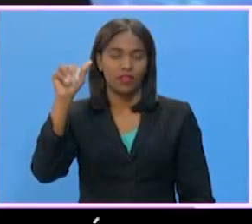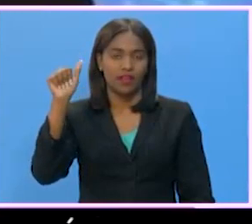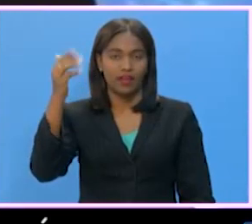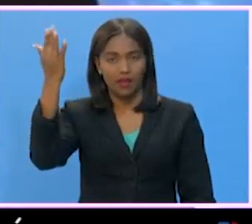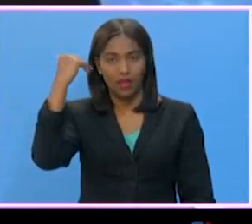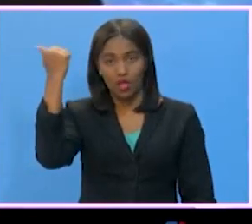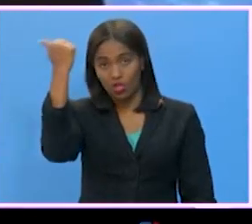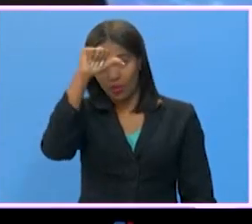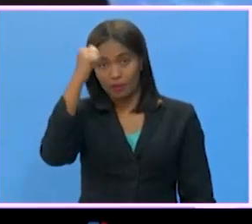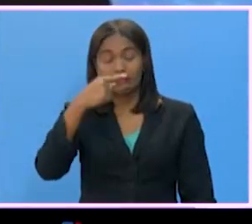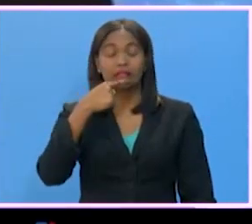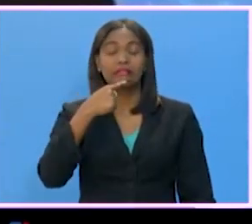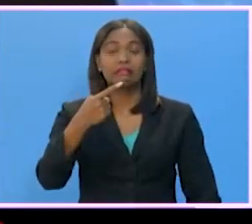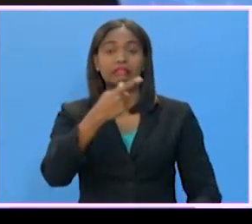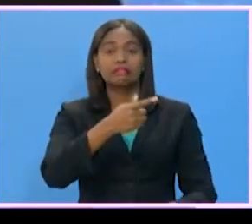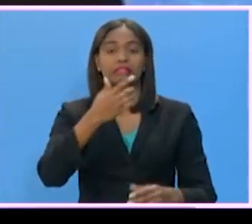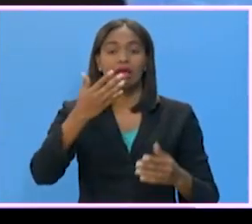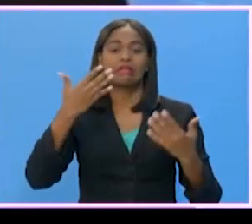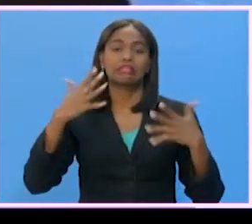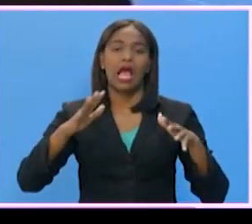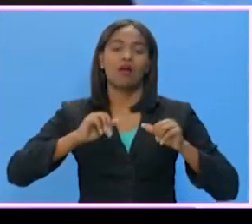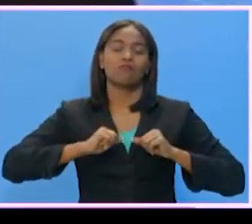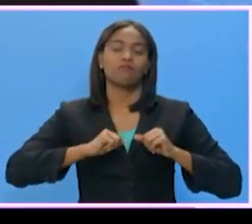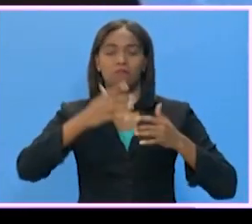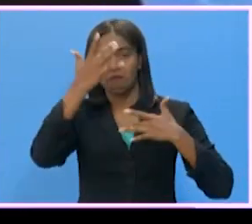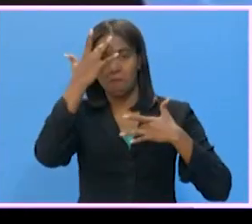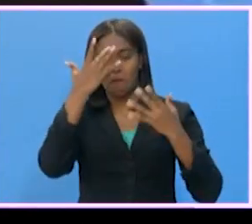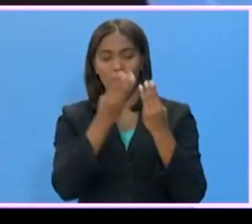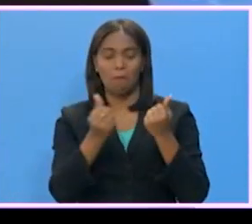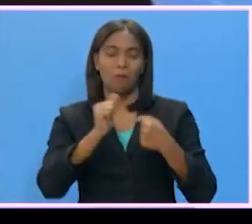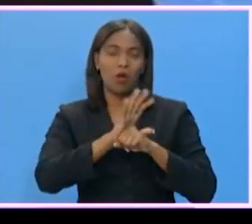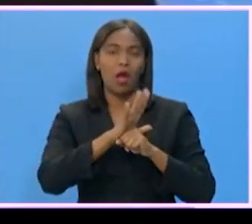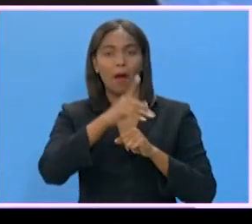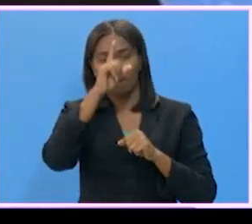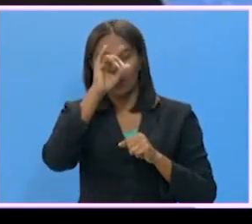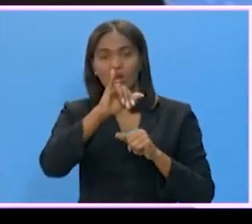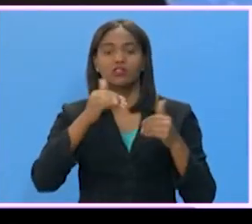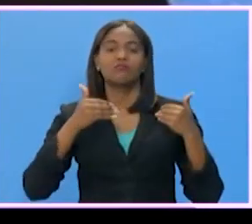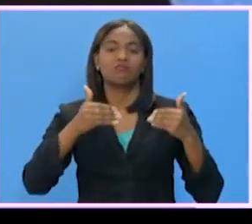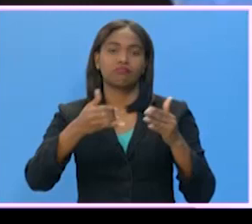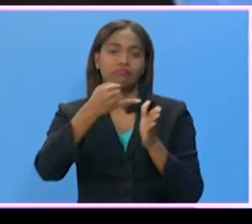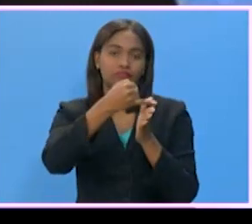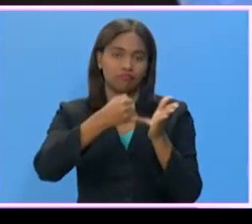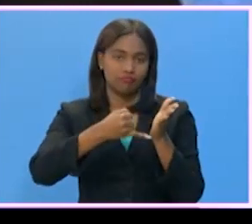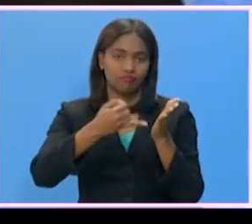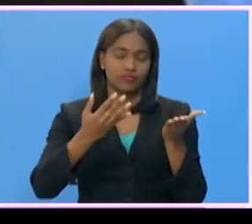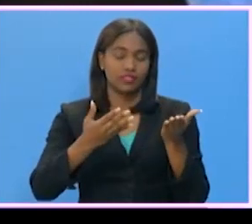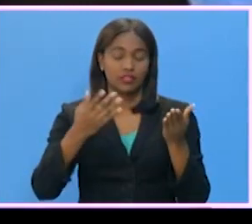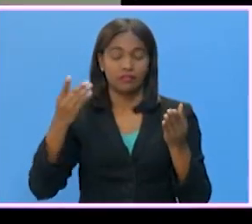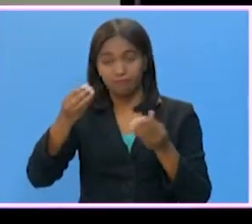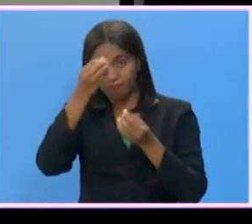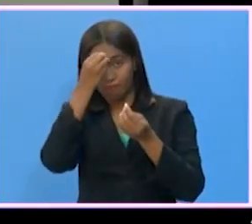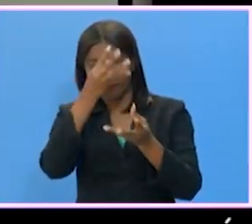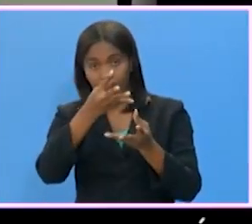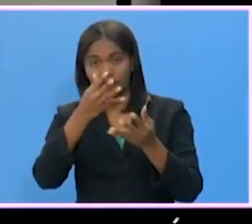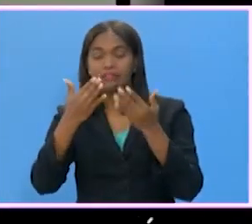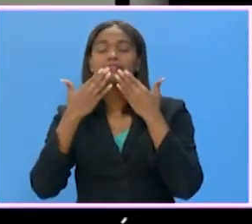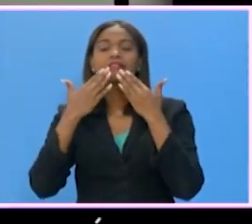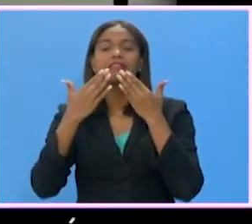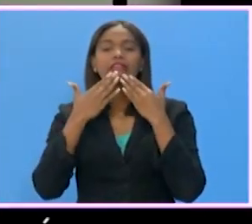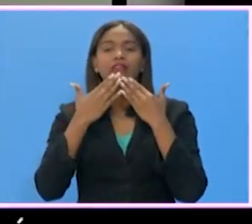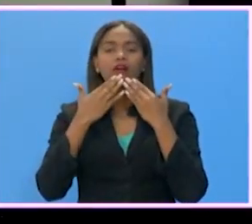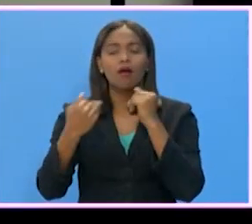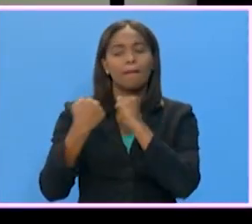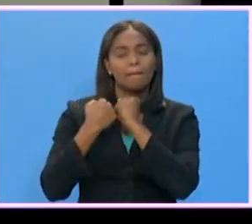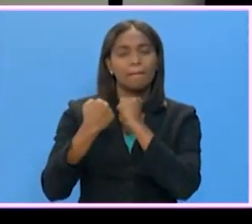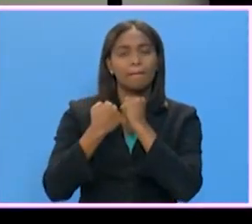informó que había rebasado el COVID-19, por lo que esperaba ser sometido al cateterismo. En declaraciones, agradeció las